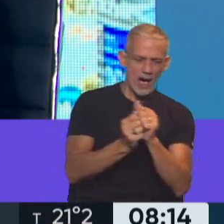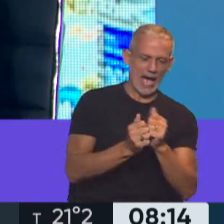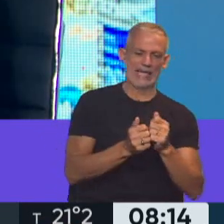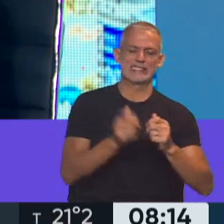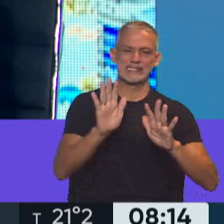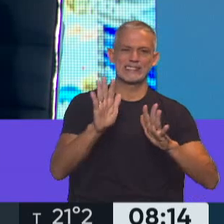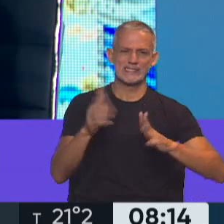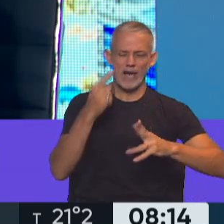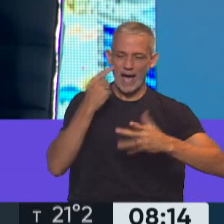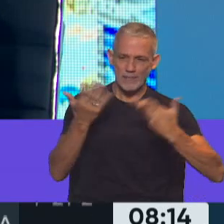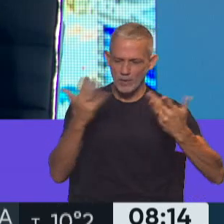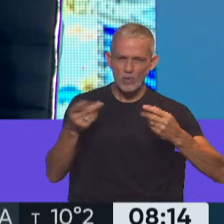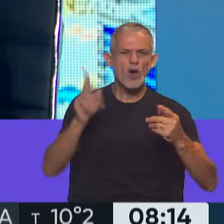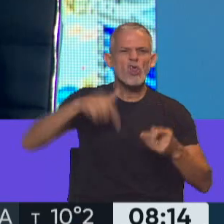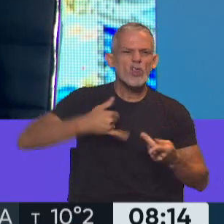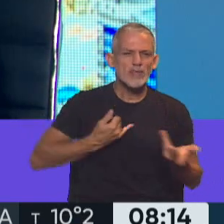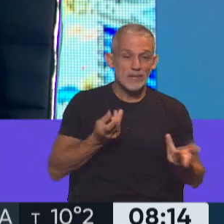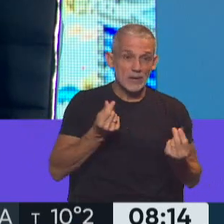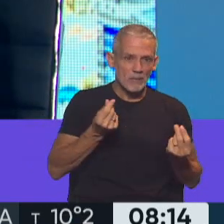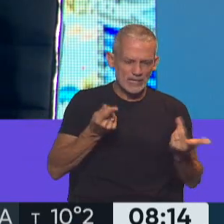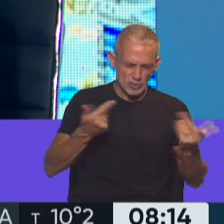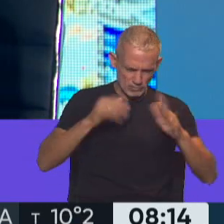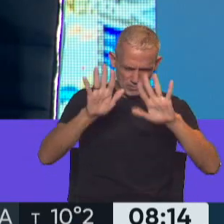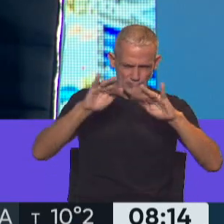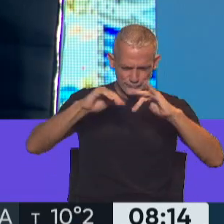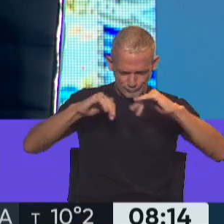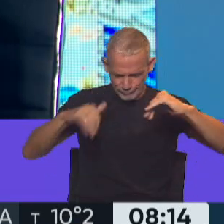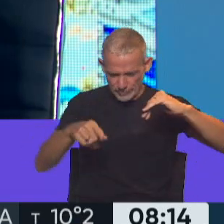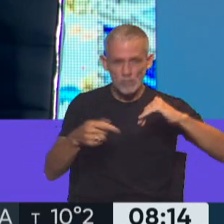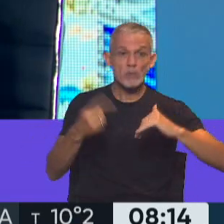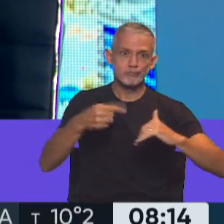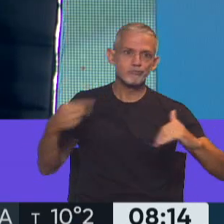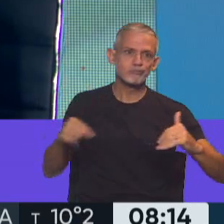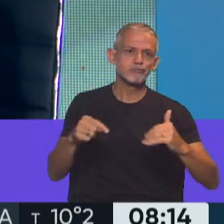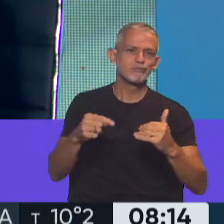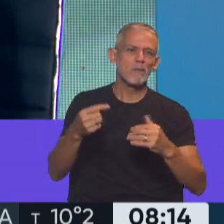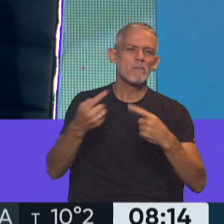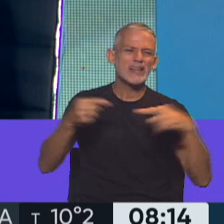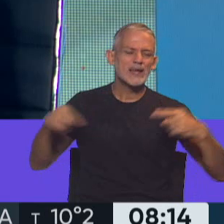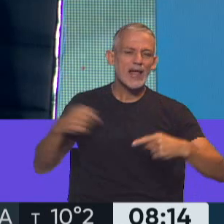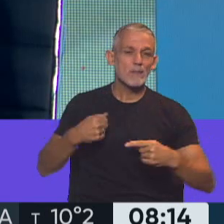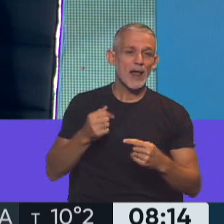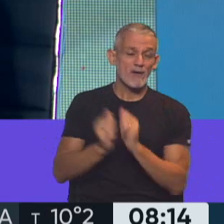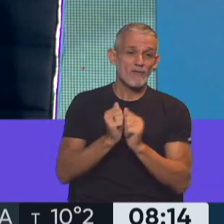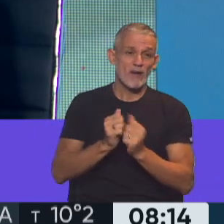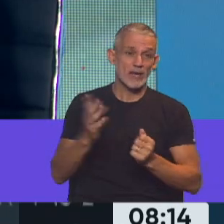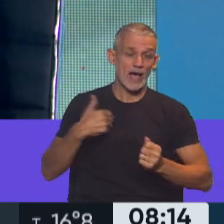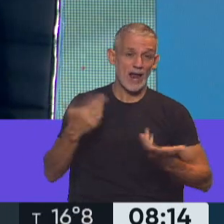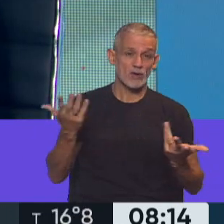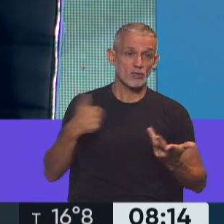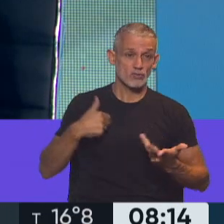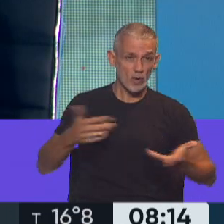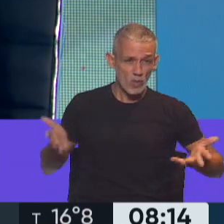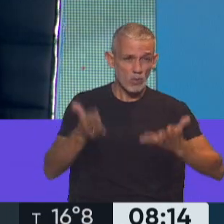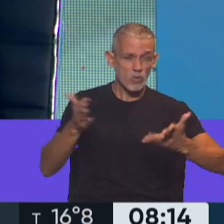¿no?, esa madeja de dónde vienen los costos, generalmente son de las materias primas. Nosotros no somos los que